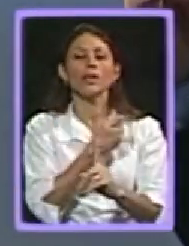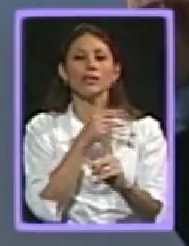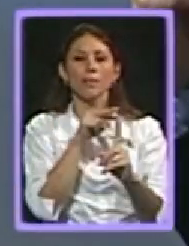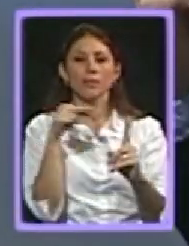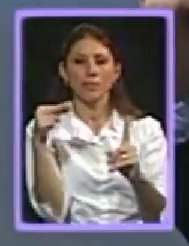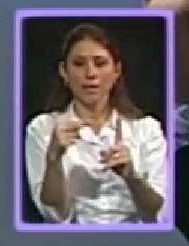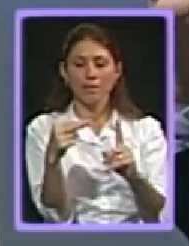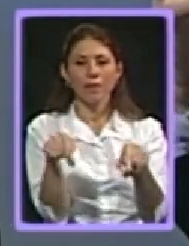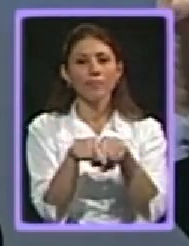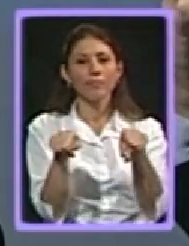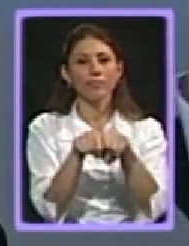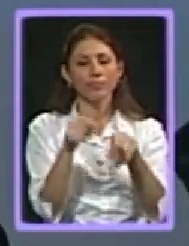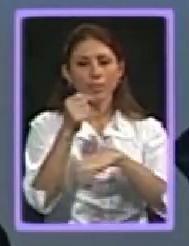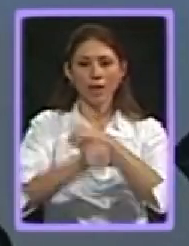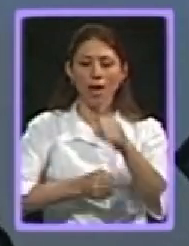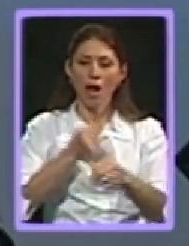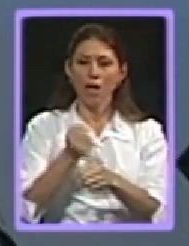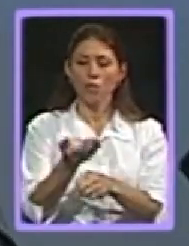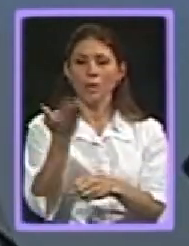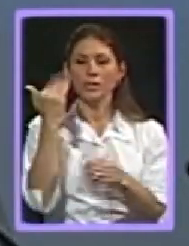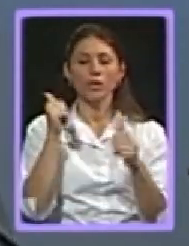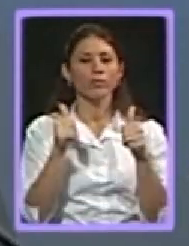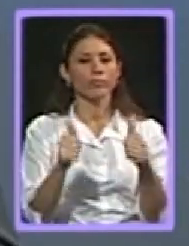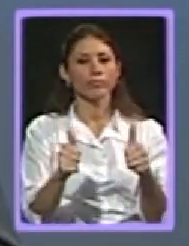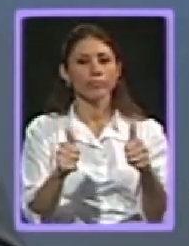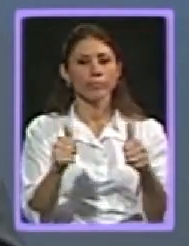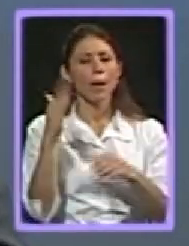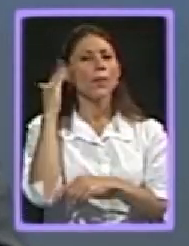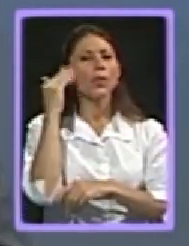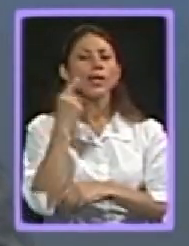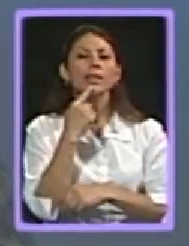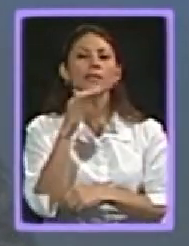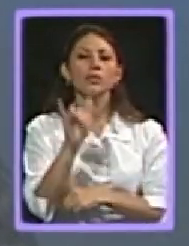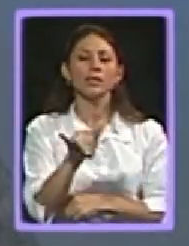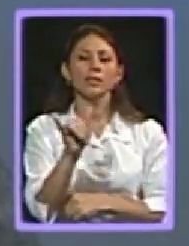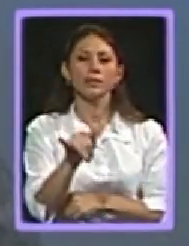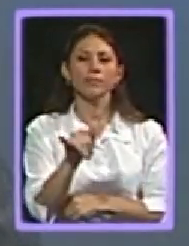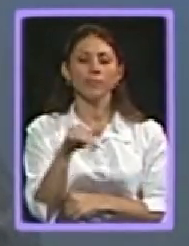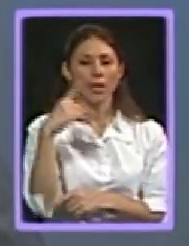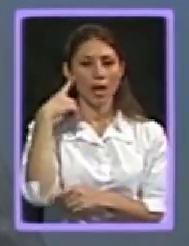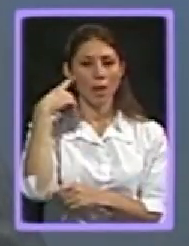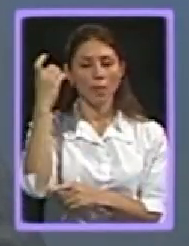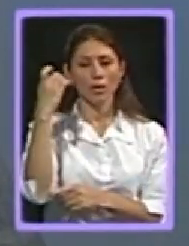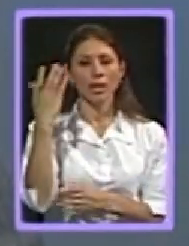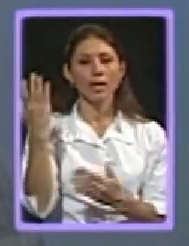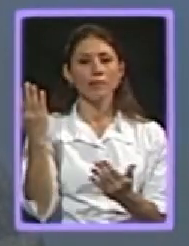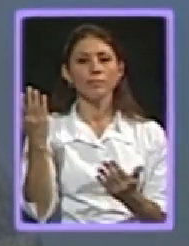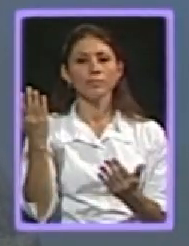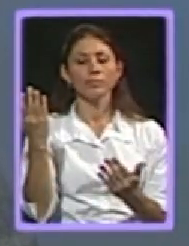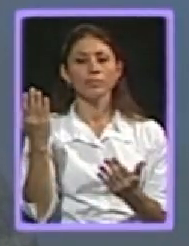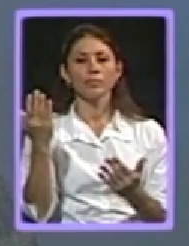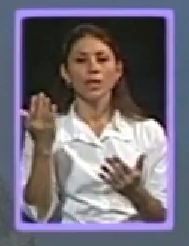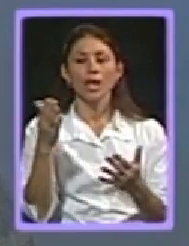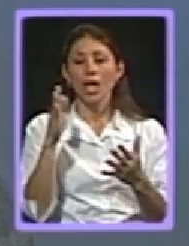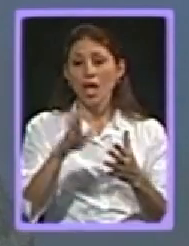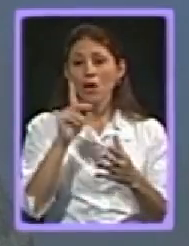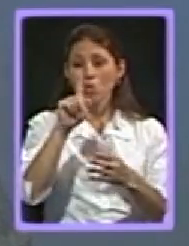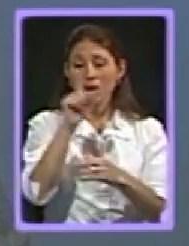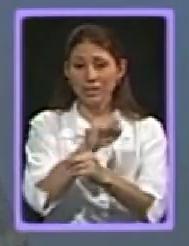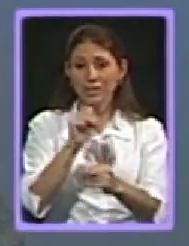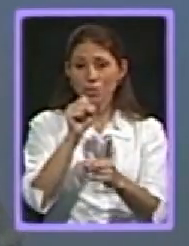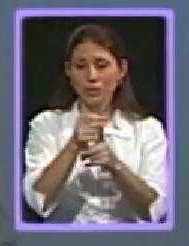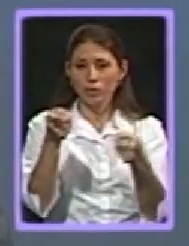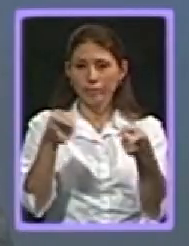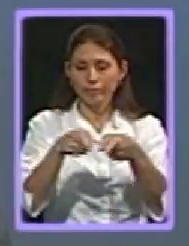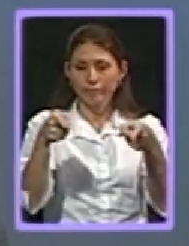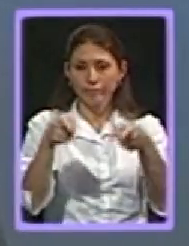más el año pasado. ¿Por qué lo decimos así? Porque ciertamente en medio de una coyuntura en